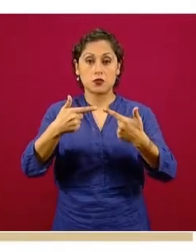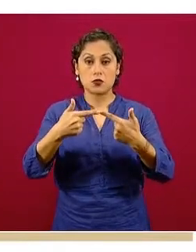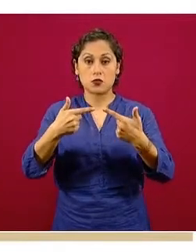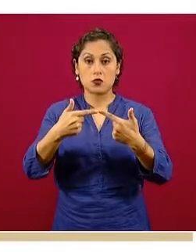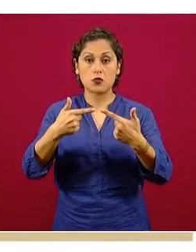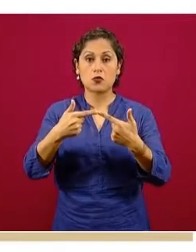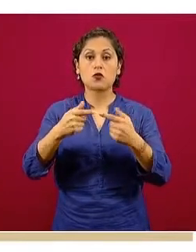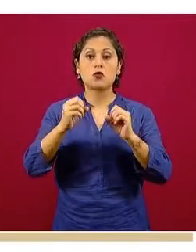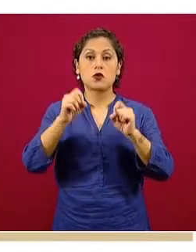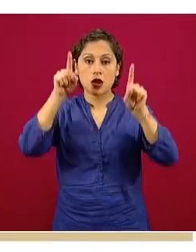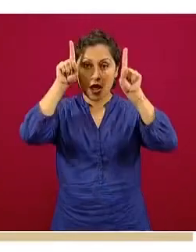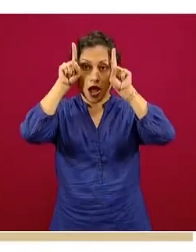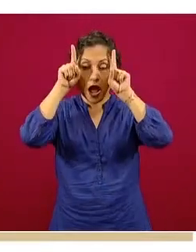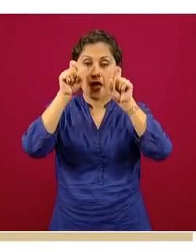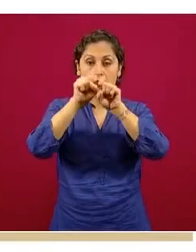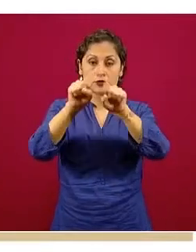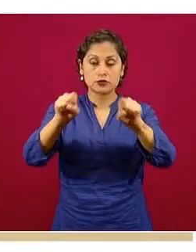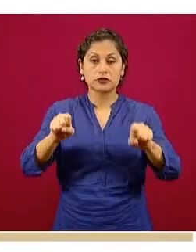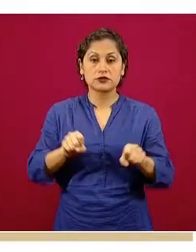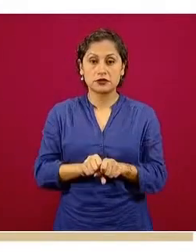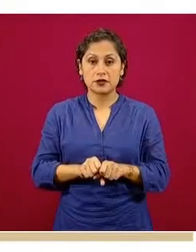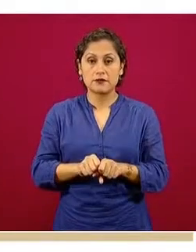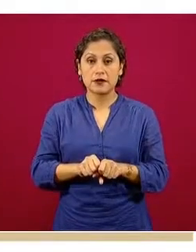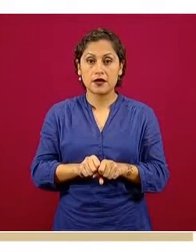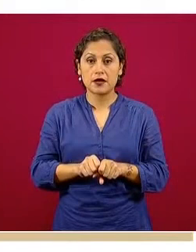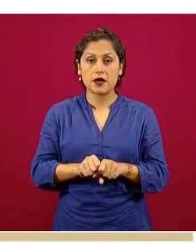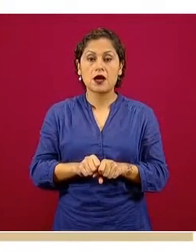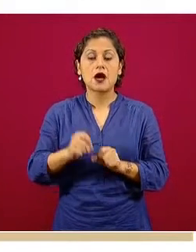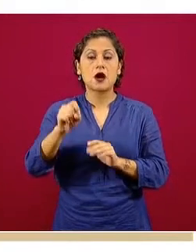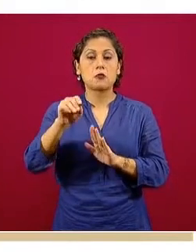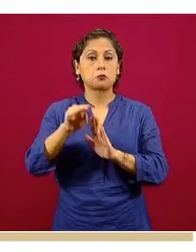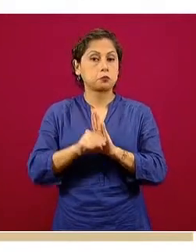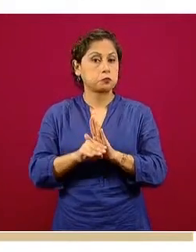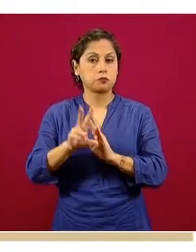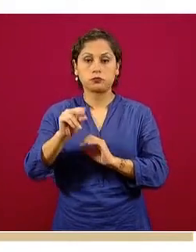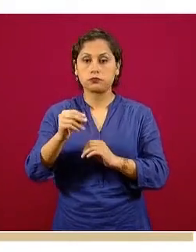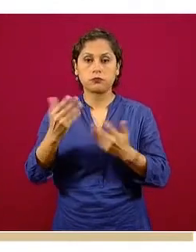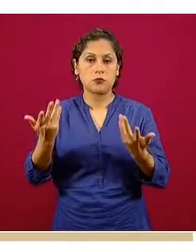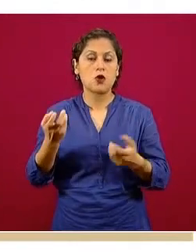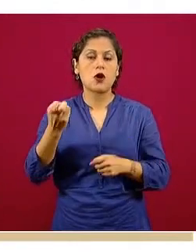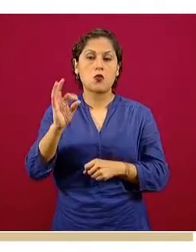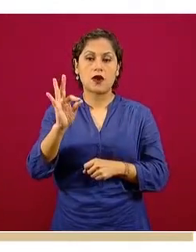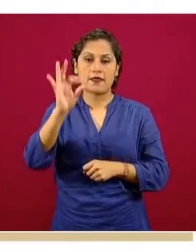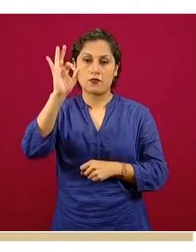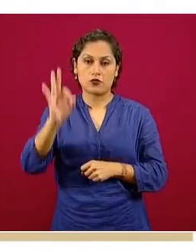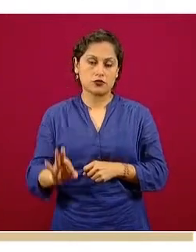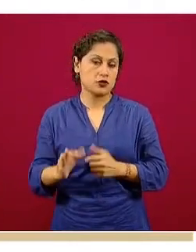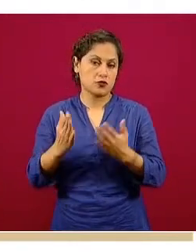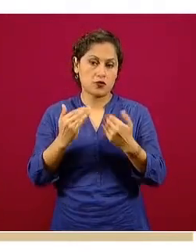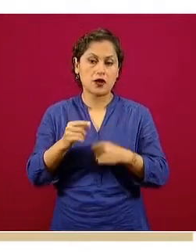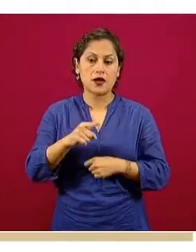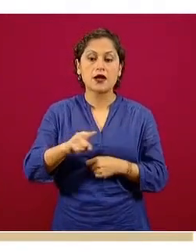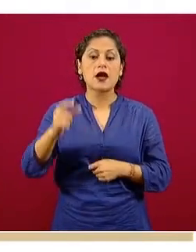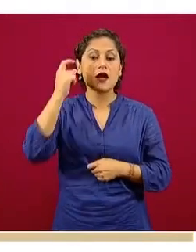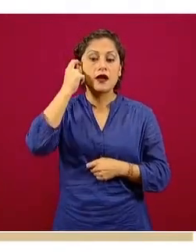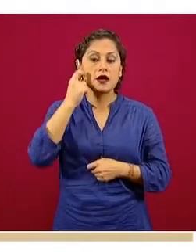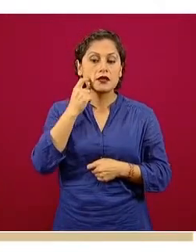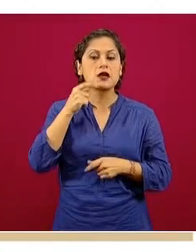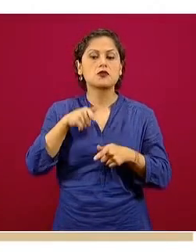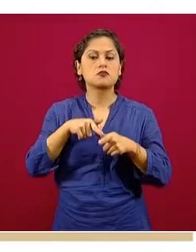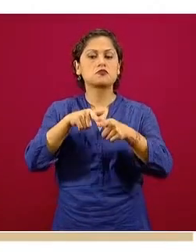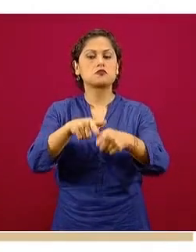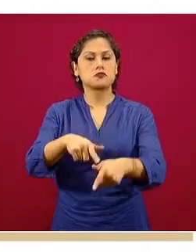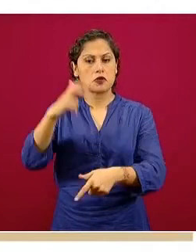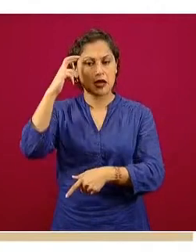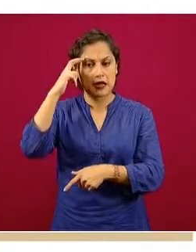android no ha disminuido a menos del 40 por ciento guerrero un poco estable hidalgo jalisco